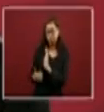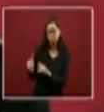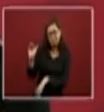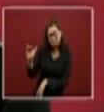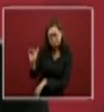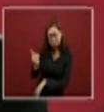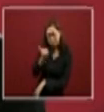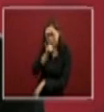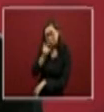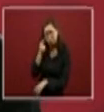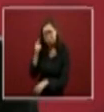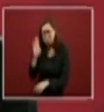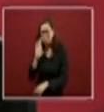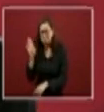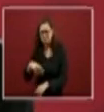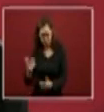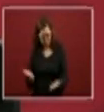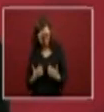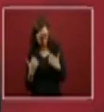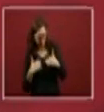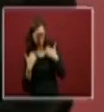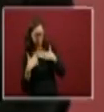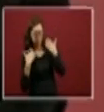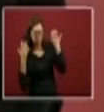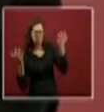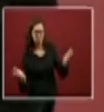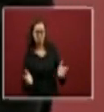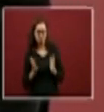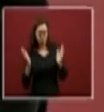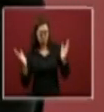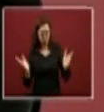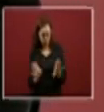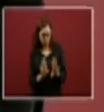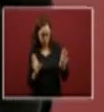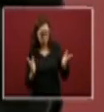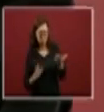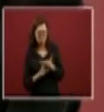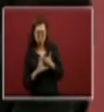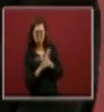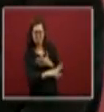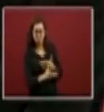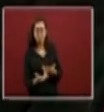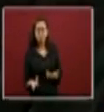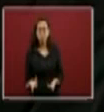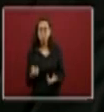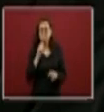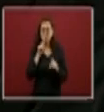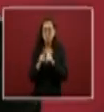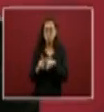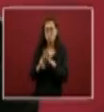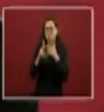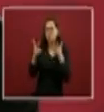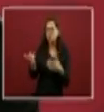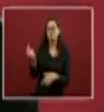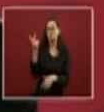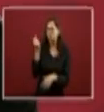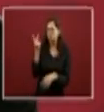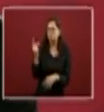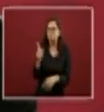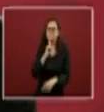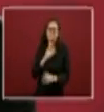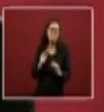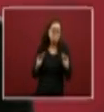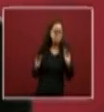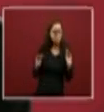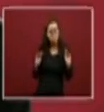méxicanos iba a lograr en este momento en el que estamos parados y el dato de y el dato de ayer en la